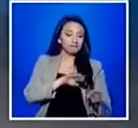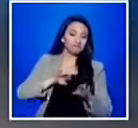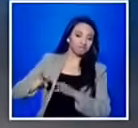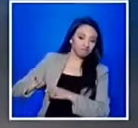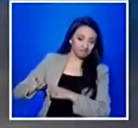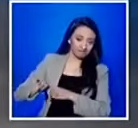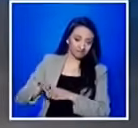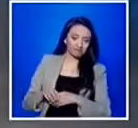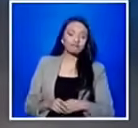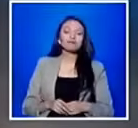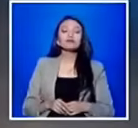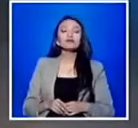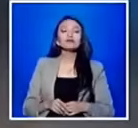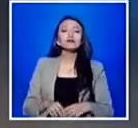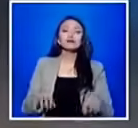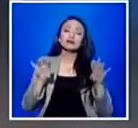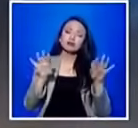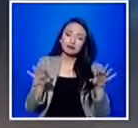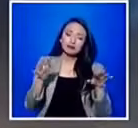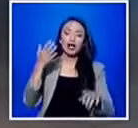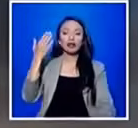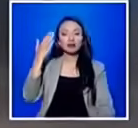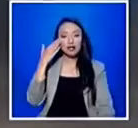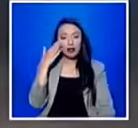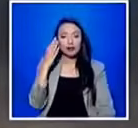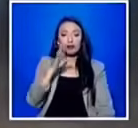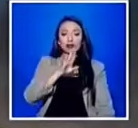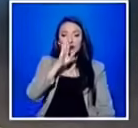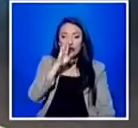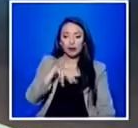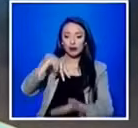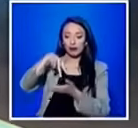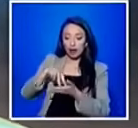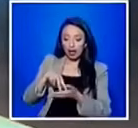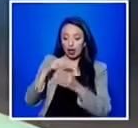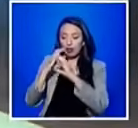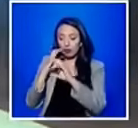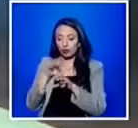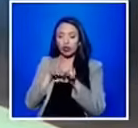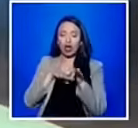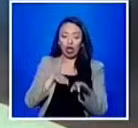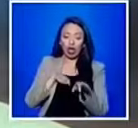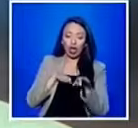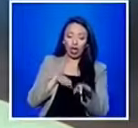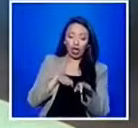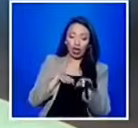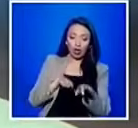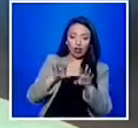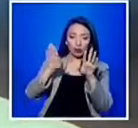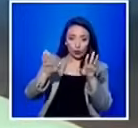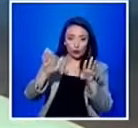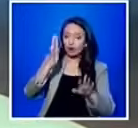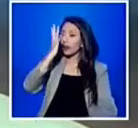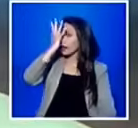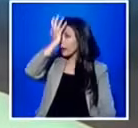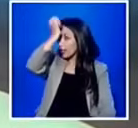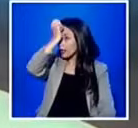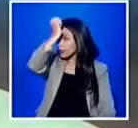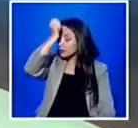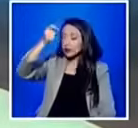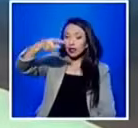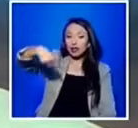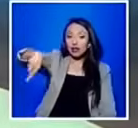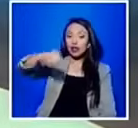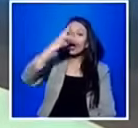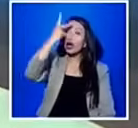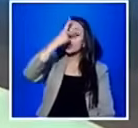el regreso a clases se forman aglomeraciones y tráfico en las paradas de los buses y las vías. Alex Pila precisamente está en el intercambiador